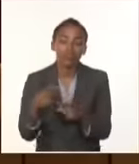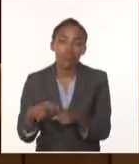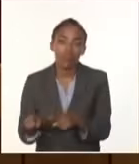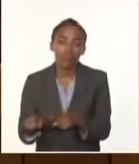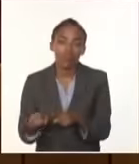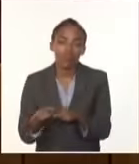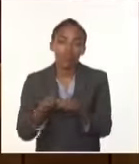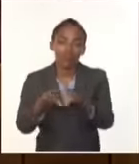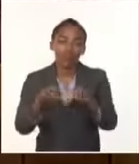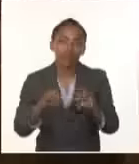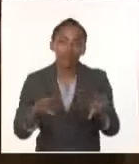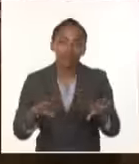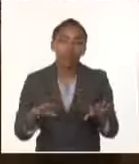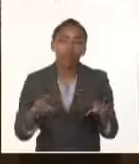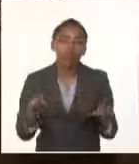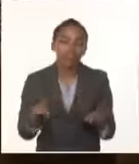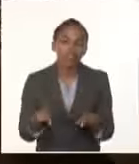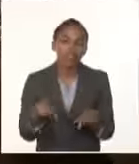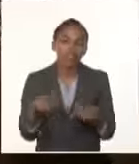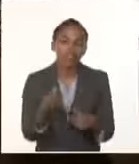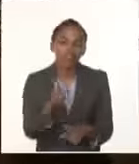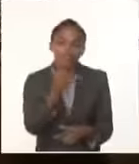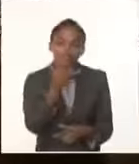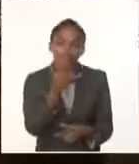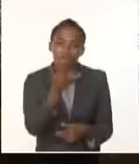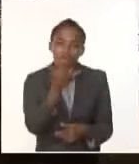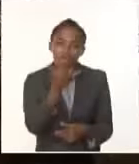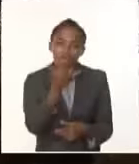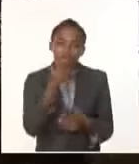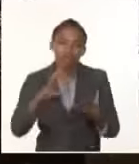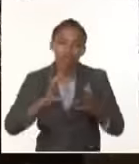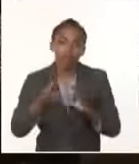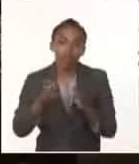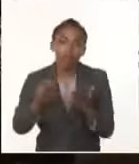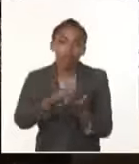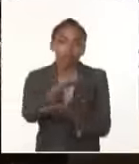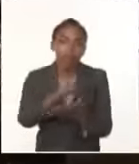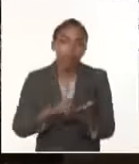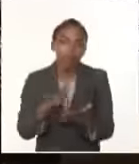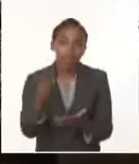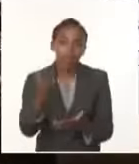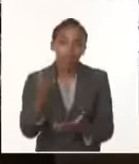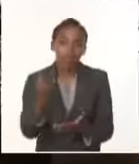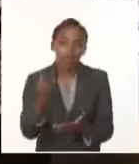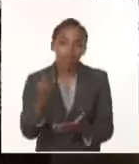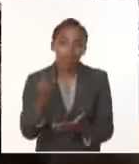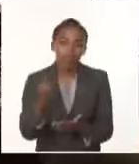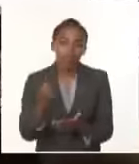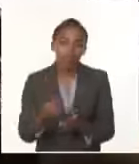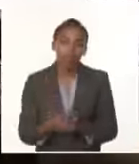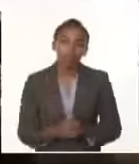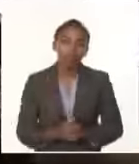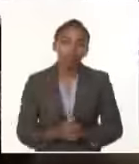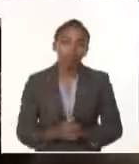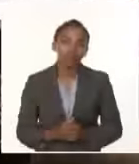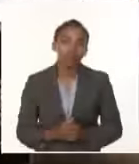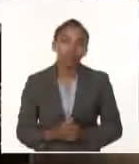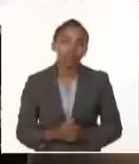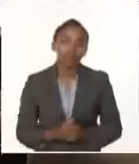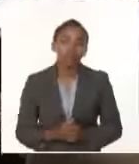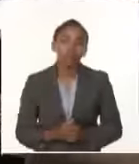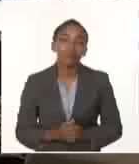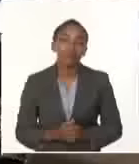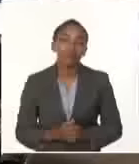polarización que provoca la aplicación de los modelos económicos neoliberales y su rotundo fracaso social. Mediante